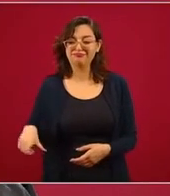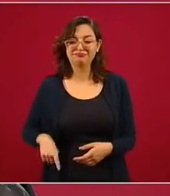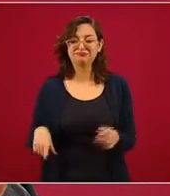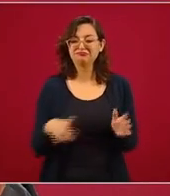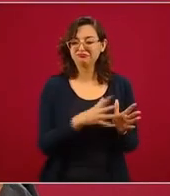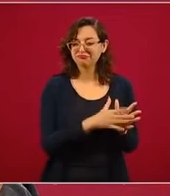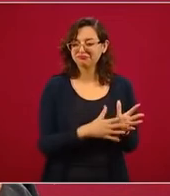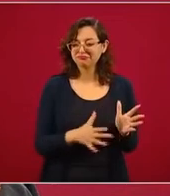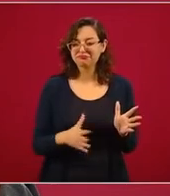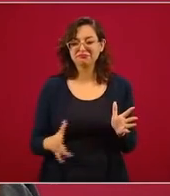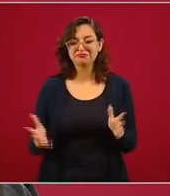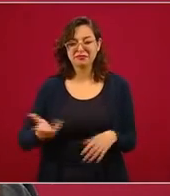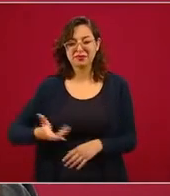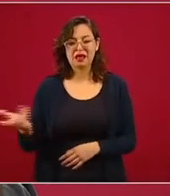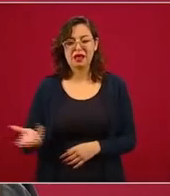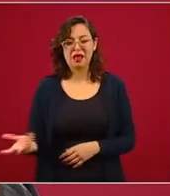Entonces, por eso